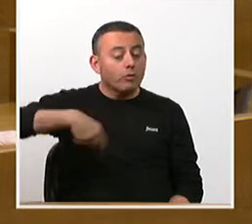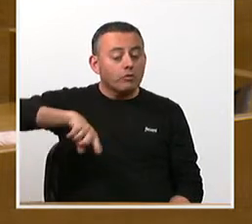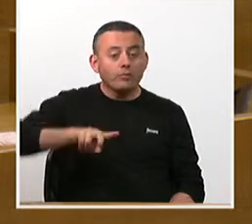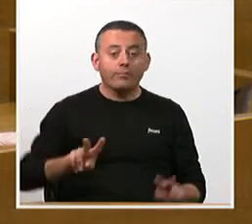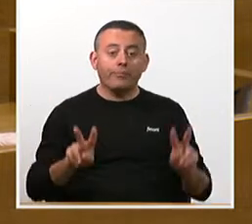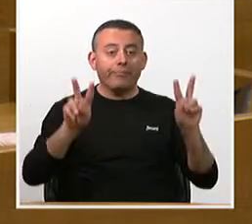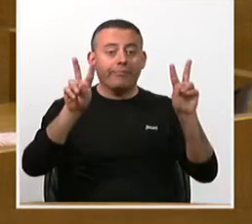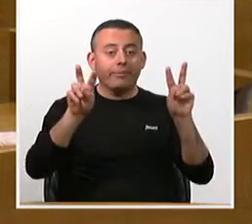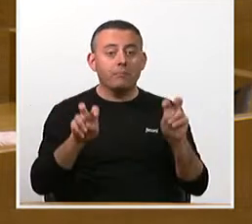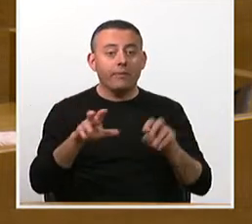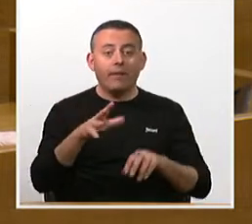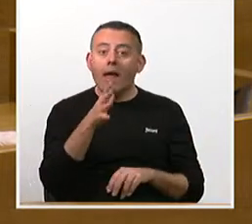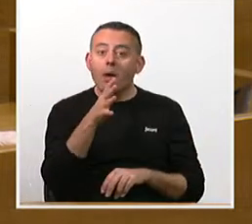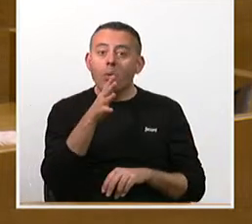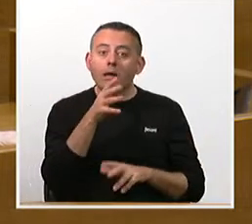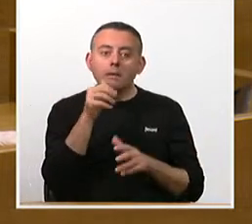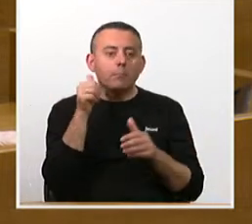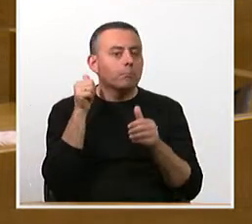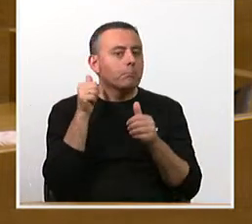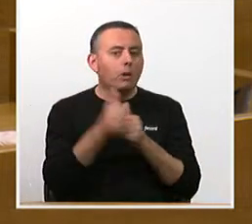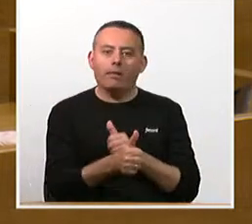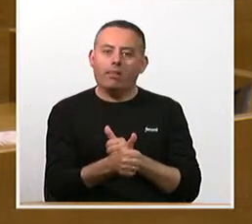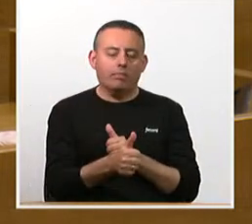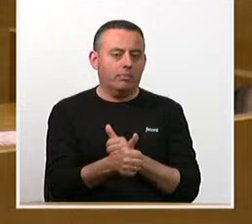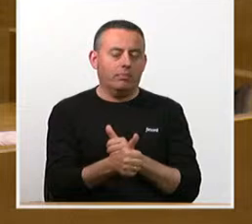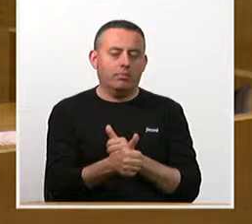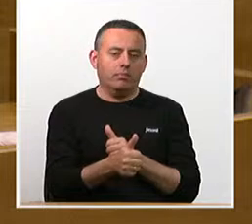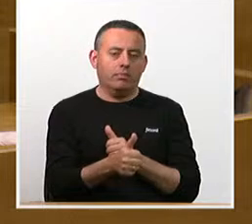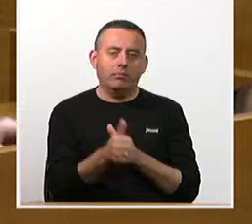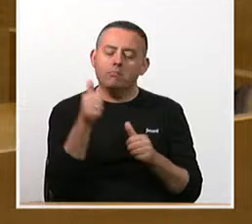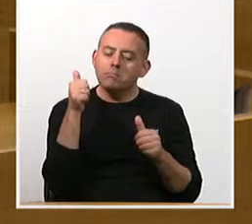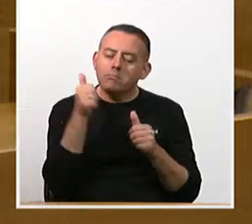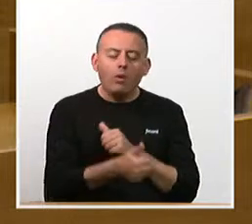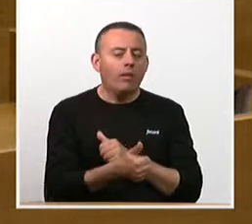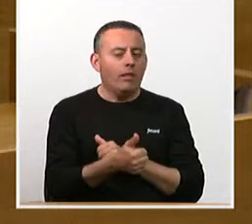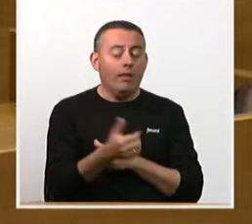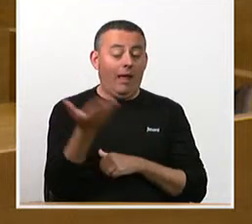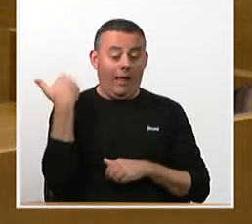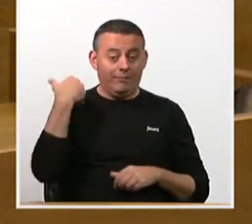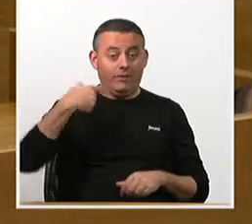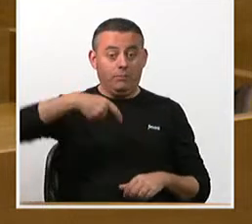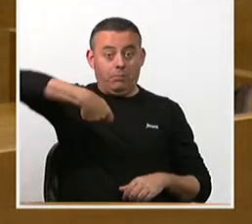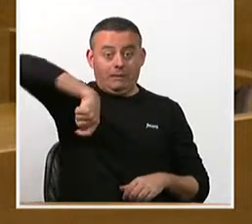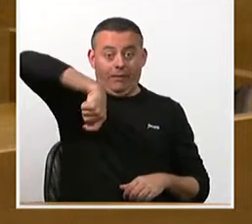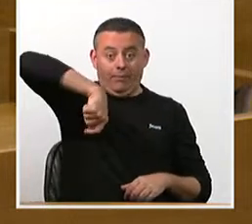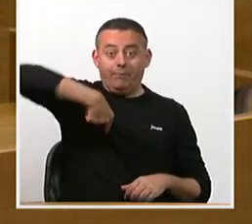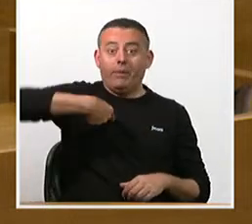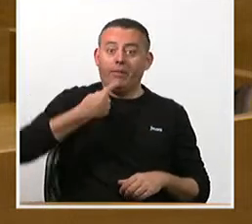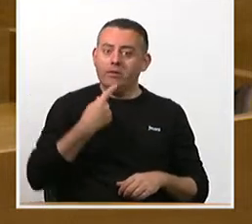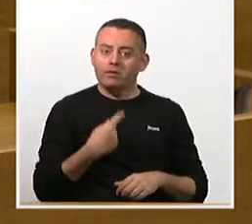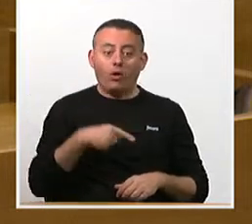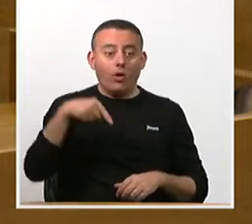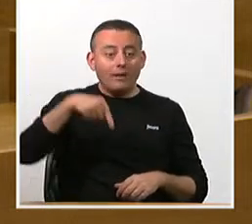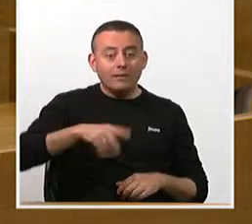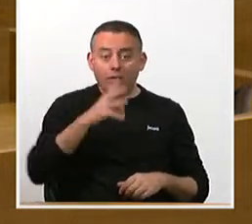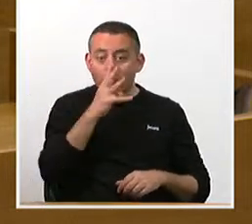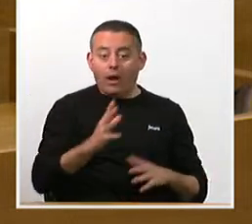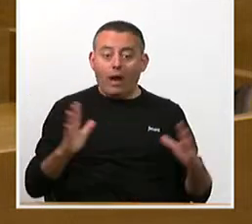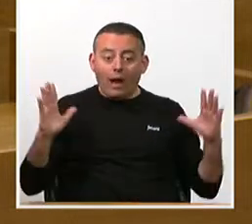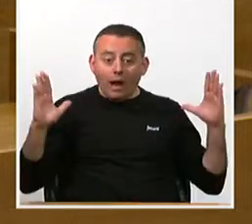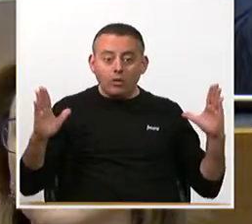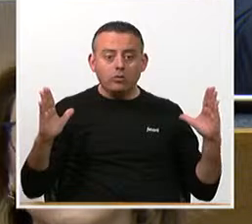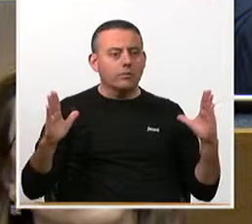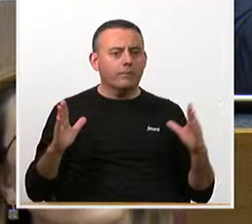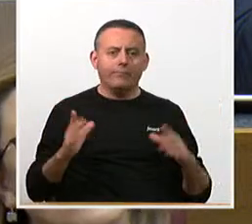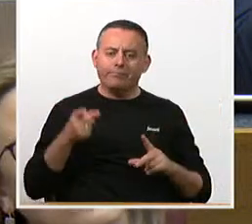dijo el propio President que esta iba a ser la legislatura del agua y sin duda lo va a ser señorías